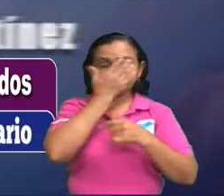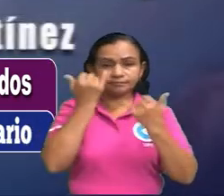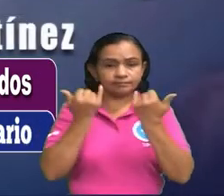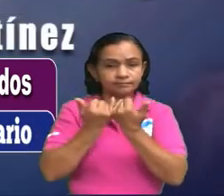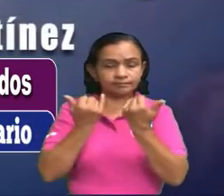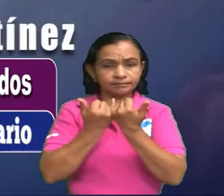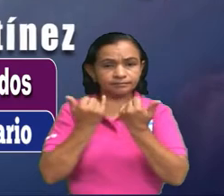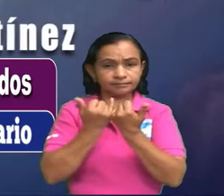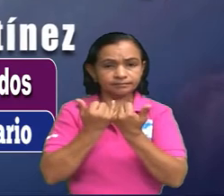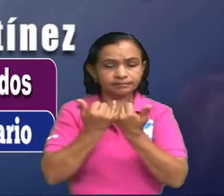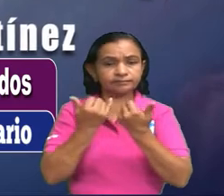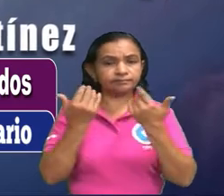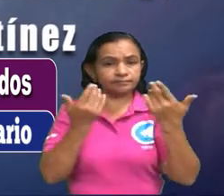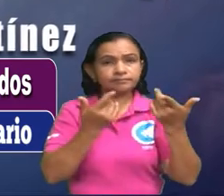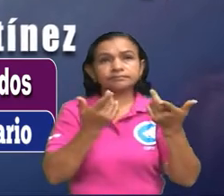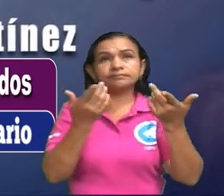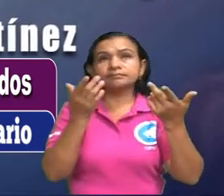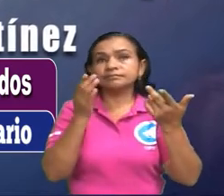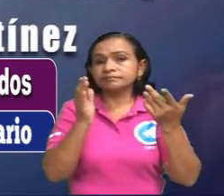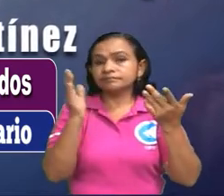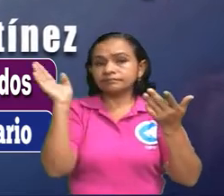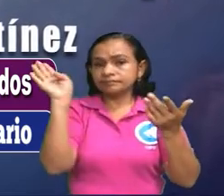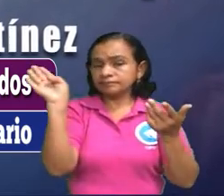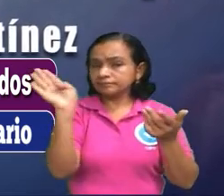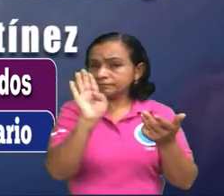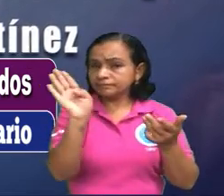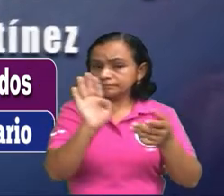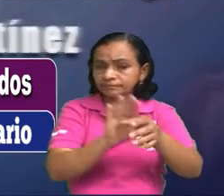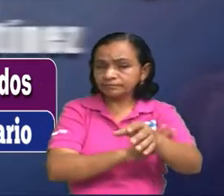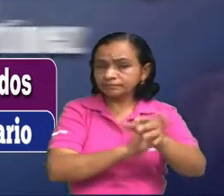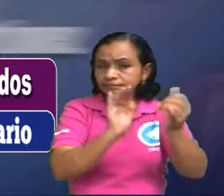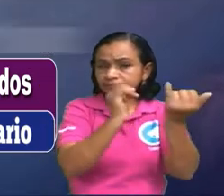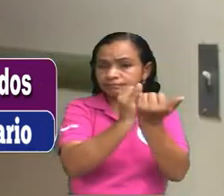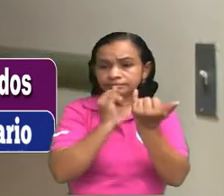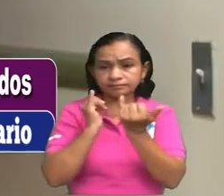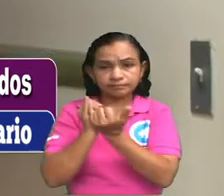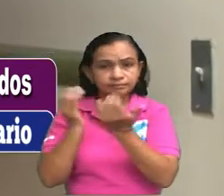igualdad de oportunidades que los blancos. Okay. O sea, cuando en